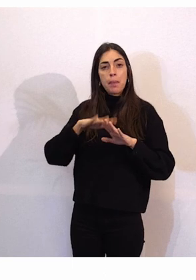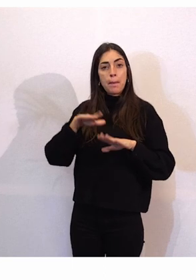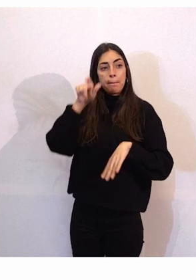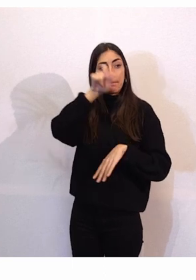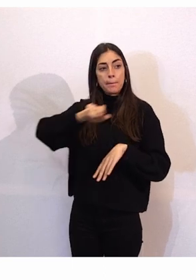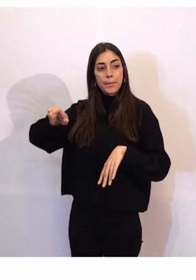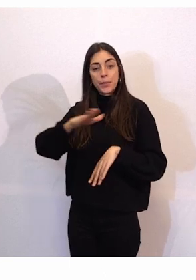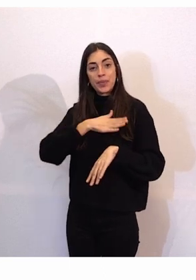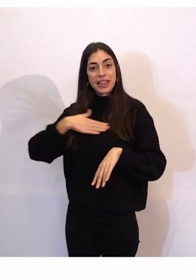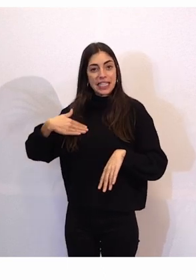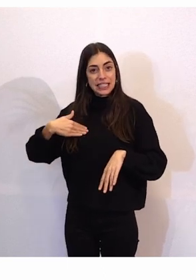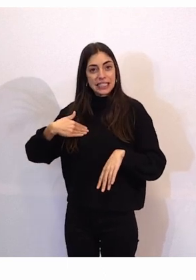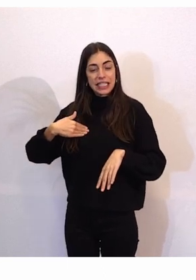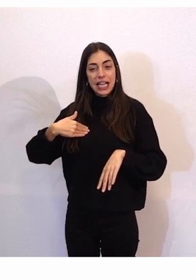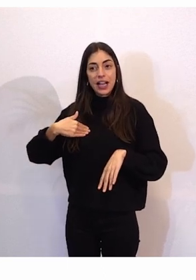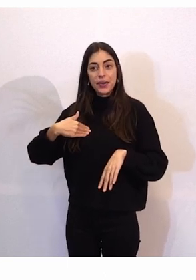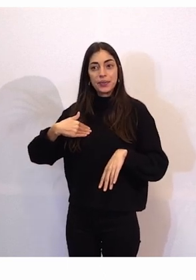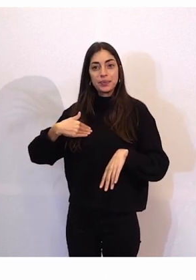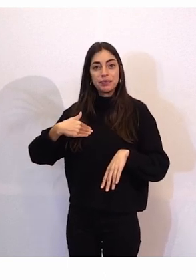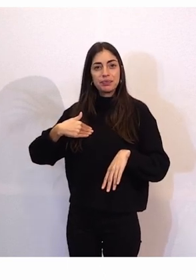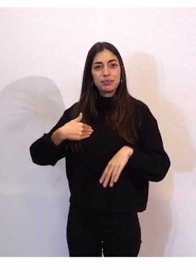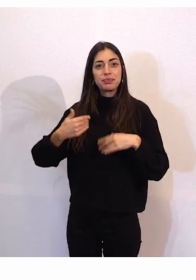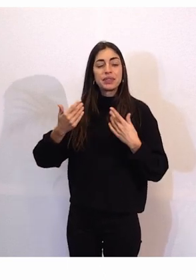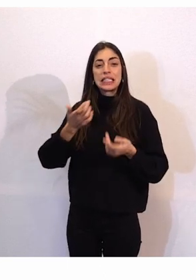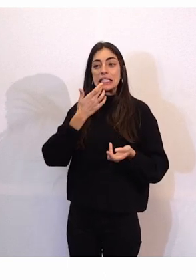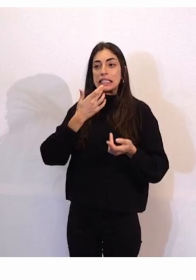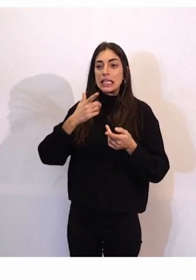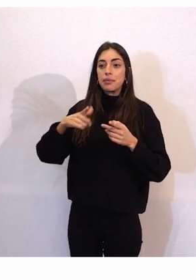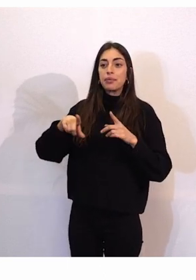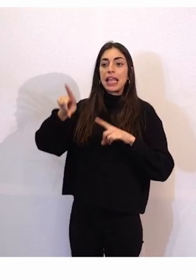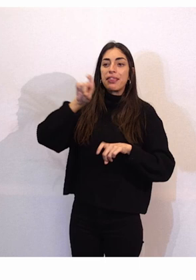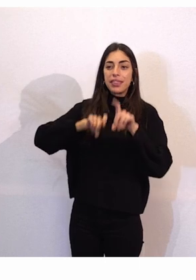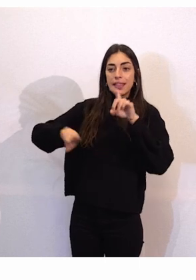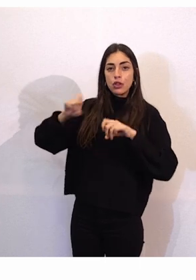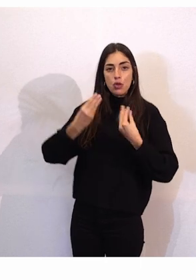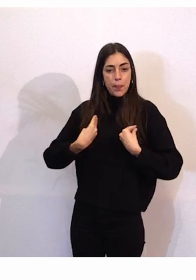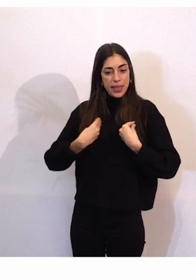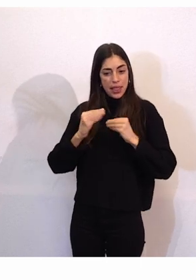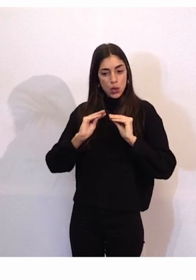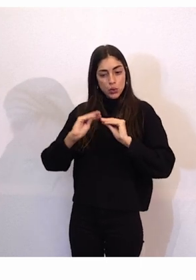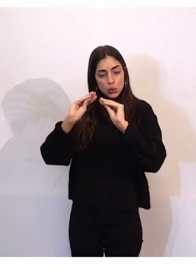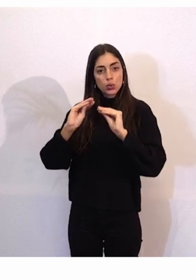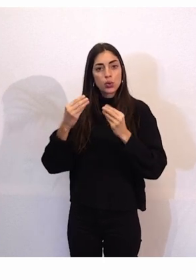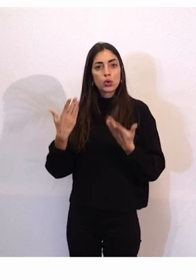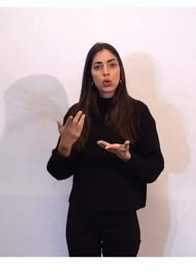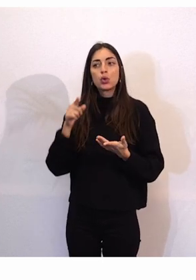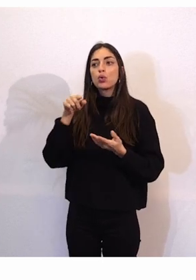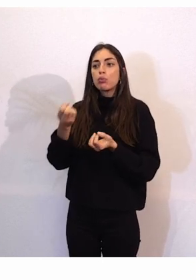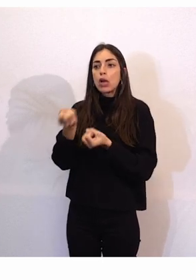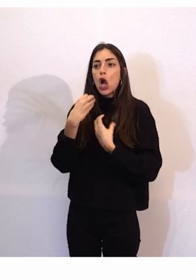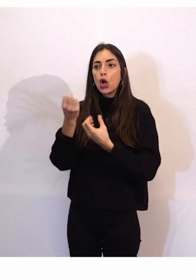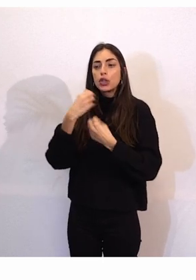decir cómo está, toma decisiones sobre su vida. Carmen, ¿nos puede contar?